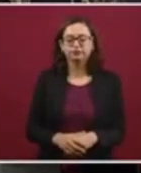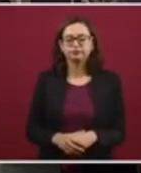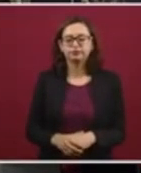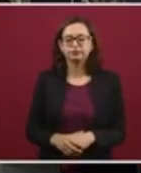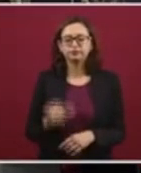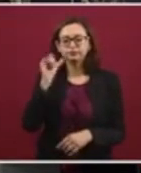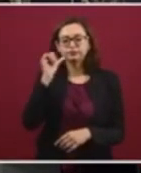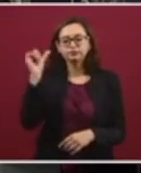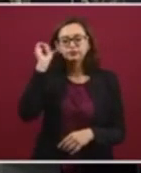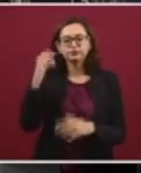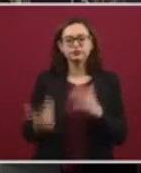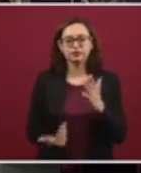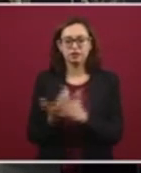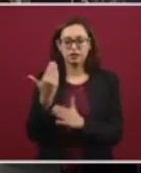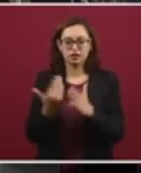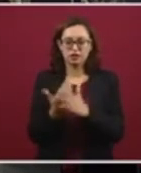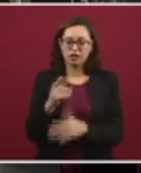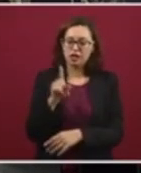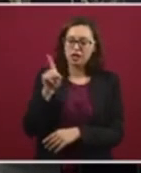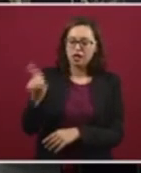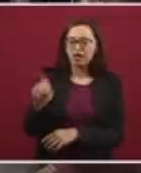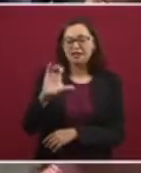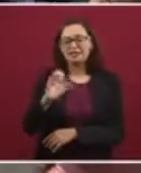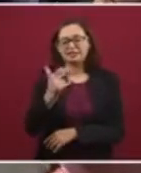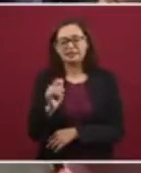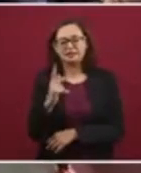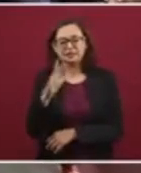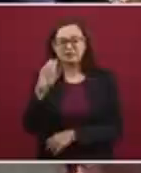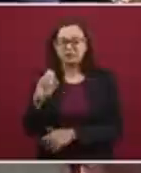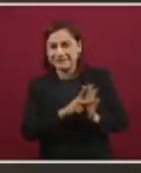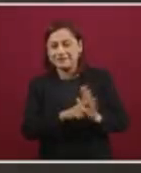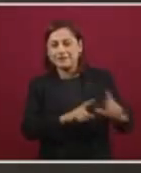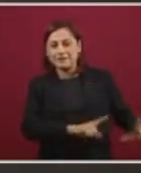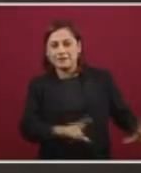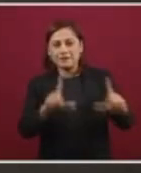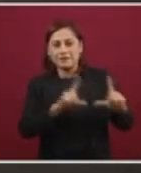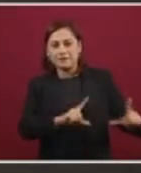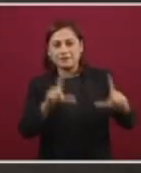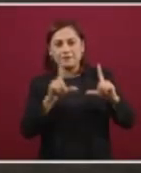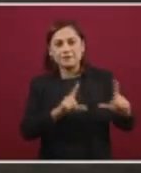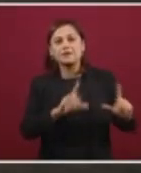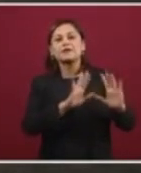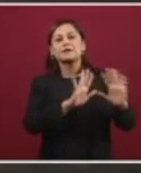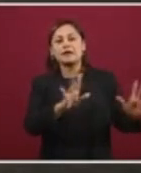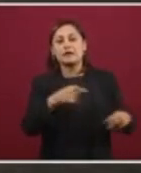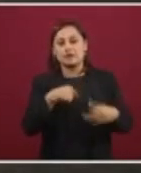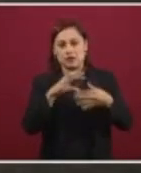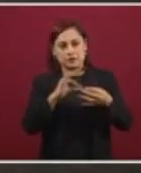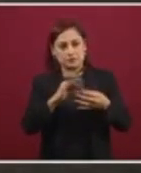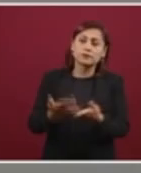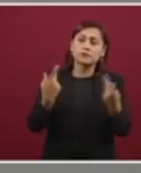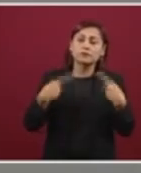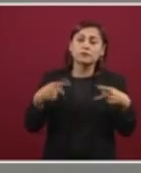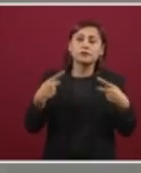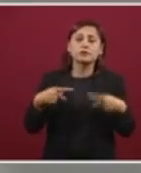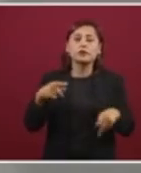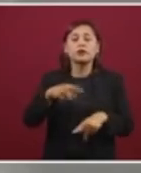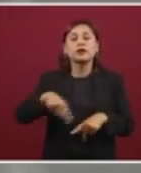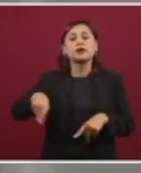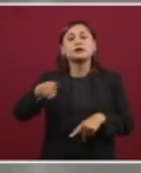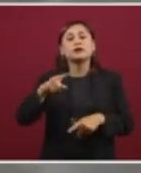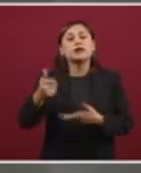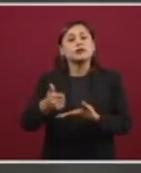el mandatario anunció que se llevará a cabo una exposición con las joyas decomisadas a la delincuencia organizada, mismas que